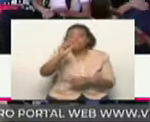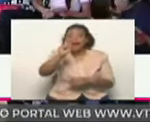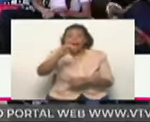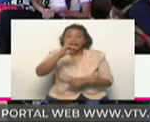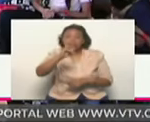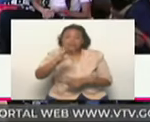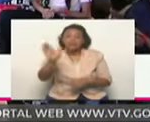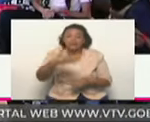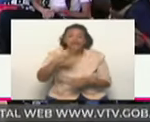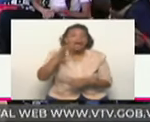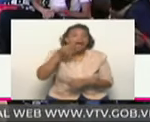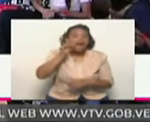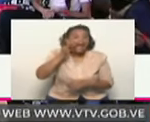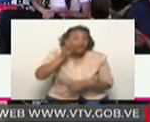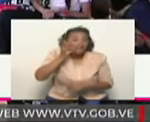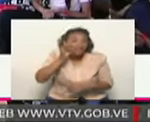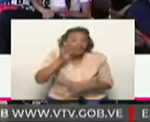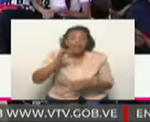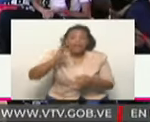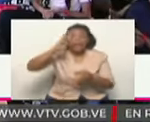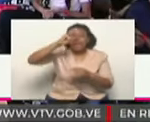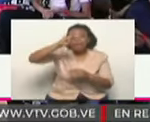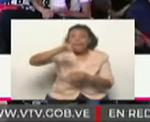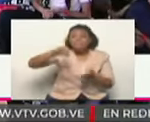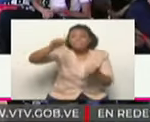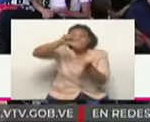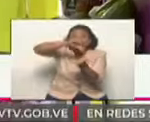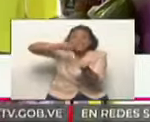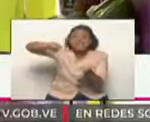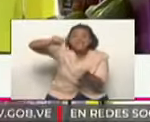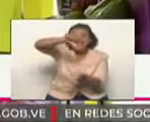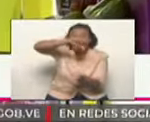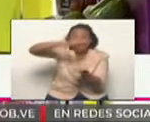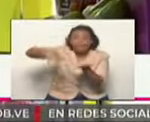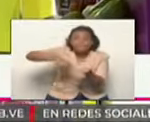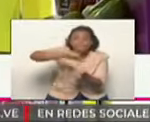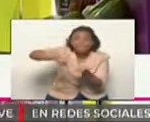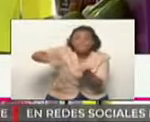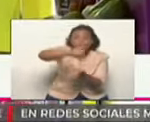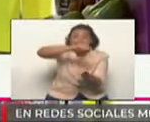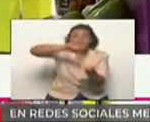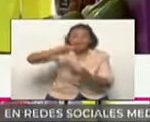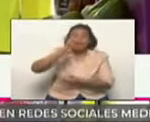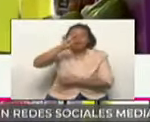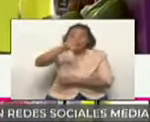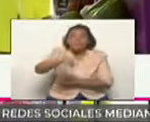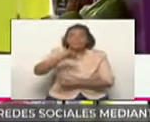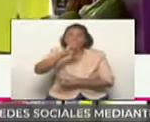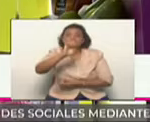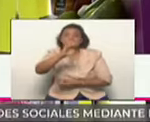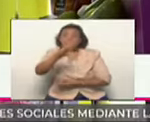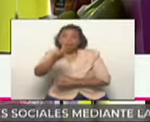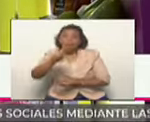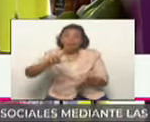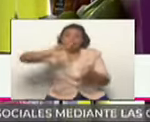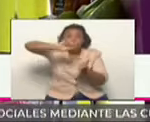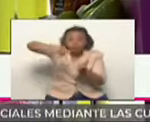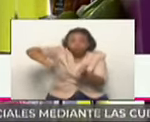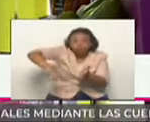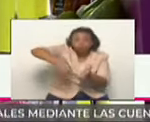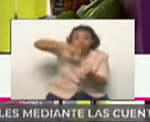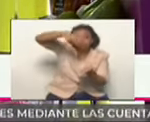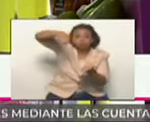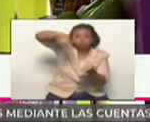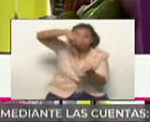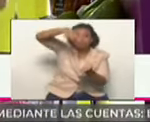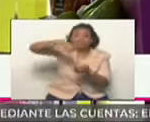tenemos café, tenemos miel, tenemos ají margariteño, derivado de ají margariteño. ¿Dónde? Acá, Moe. Moe,